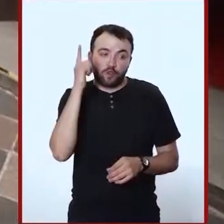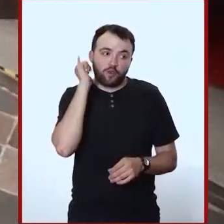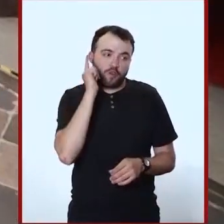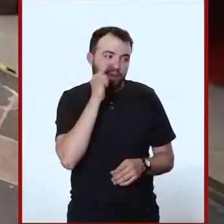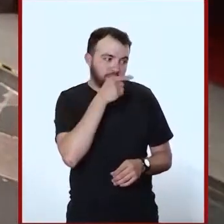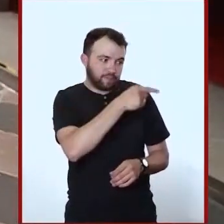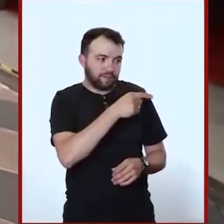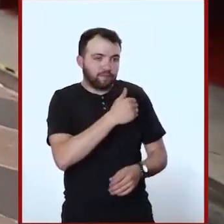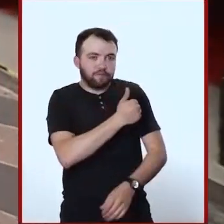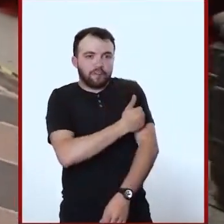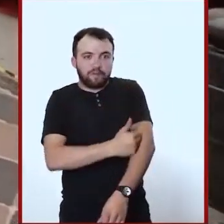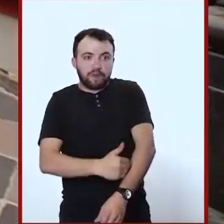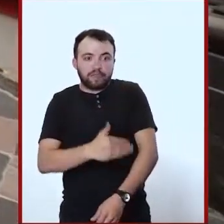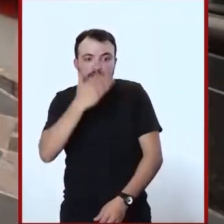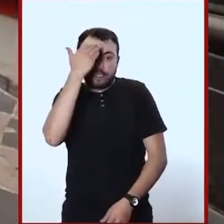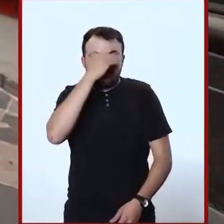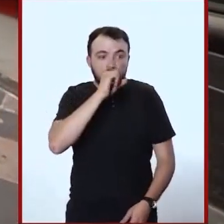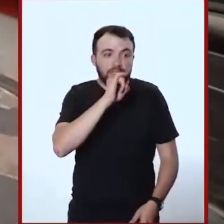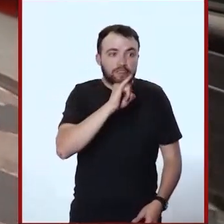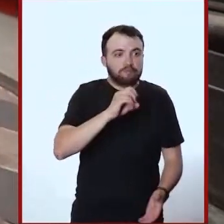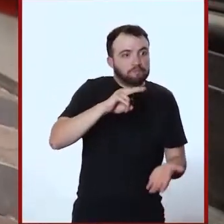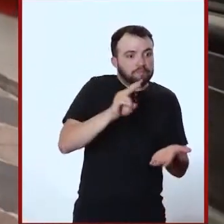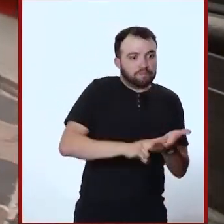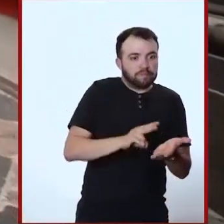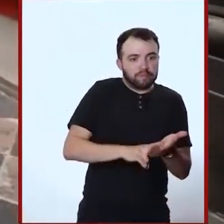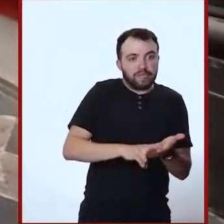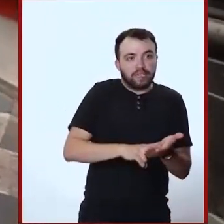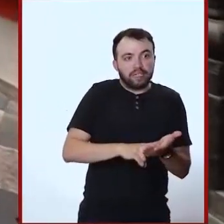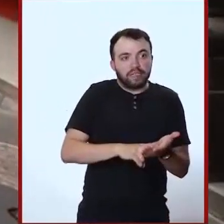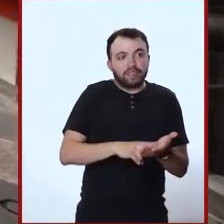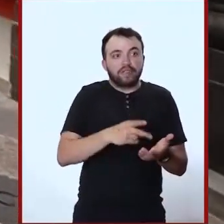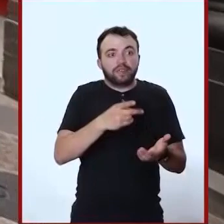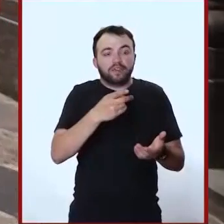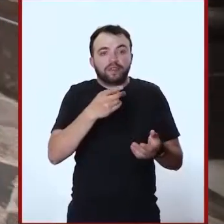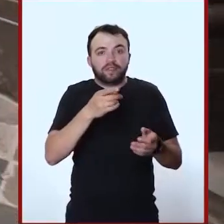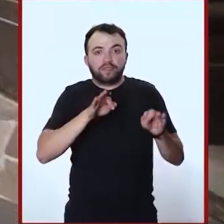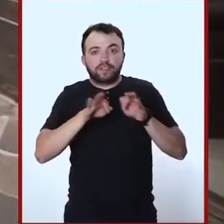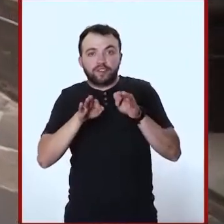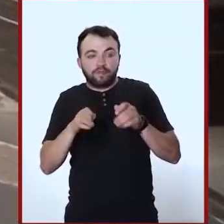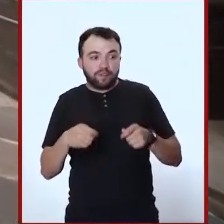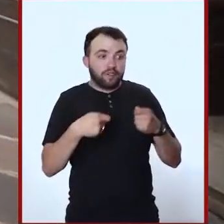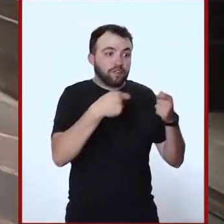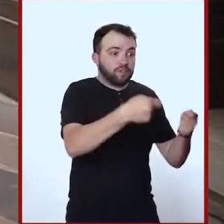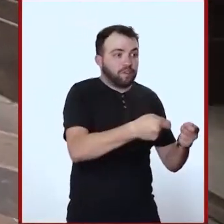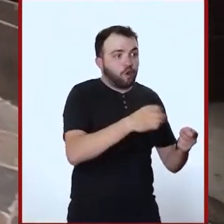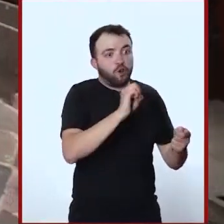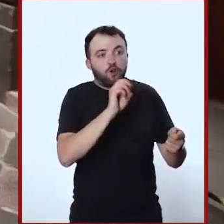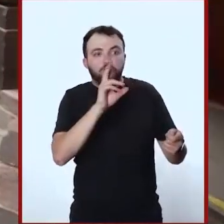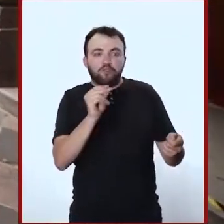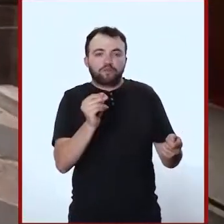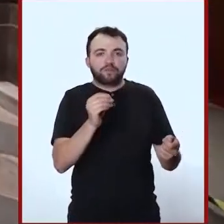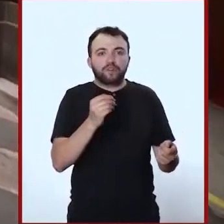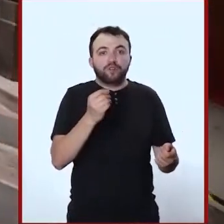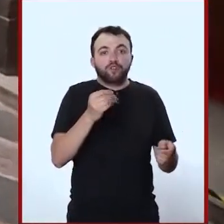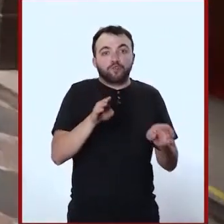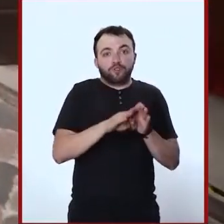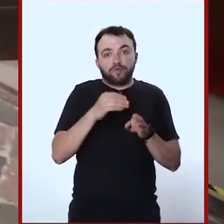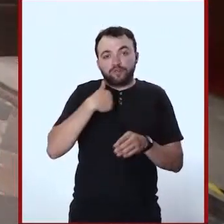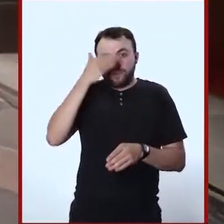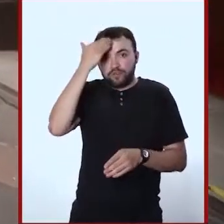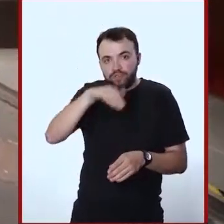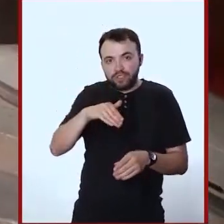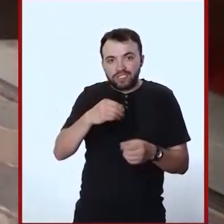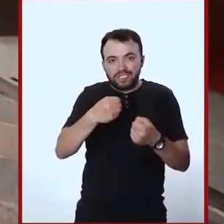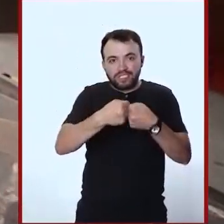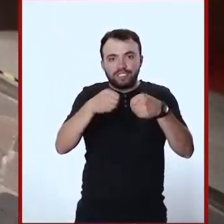familiar, Matías, sepa si vale la pena o no tomar ese trabajo que le ofrecen. Sí, y como sabemos que seguro quedaron algunas dudas,